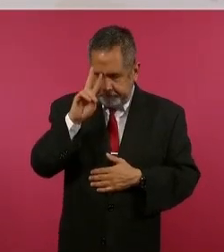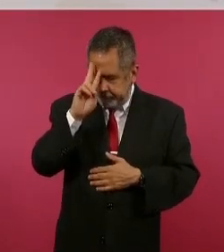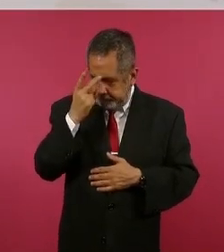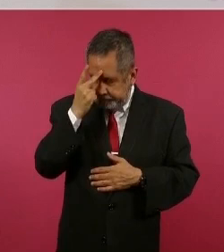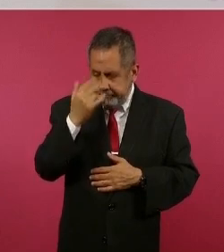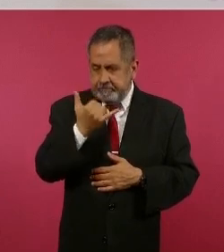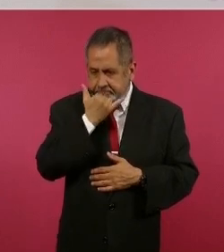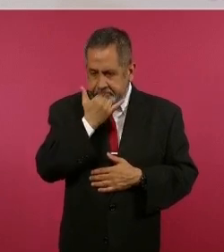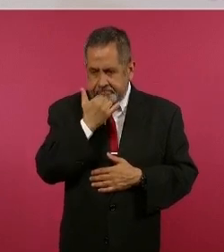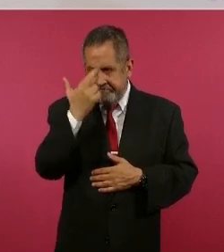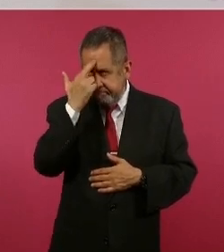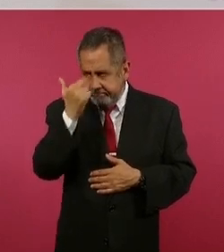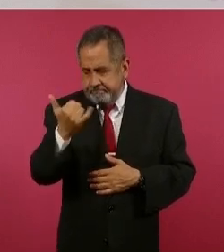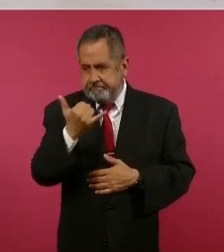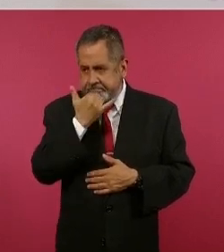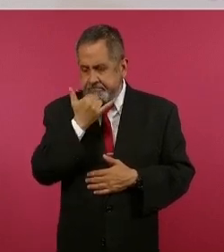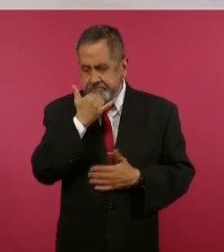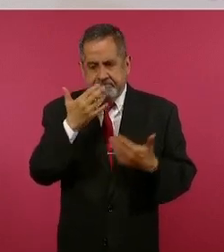entre en razón